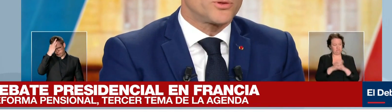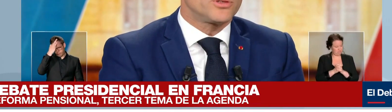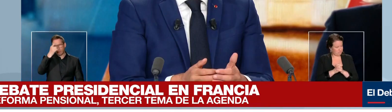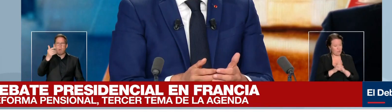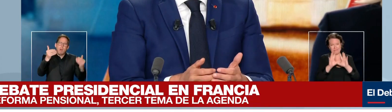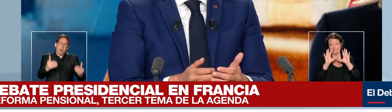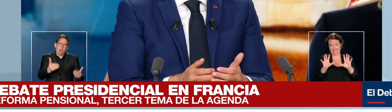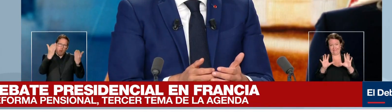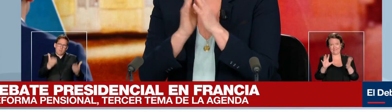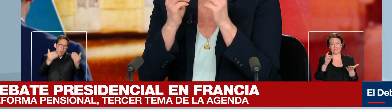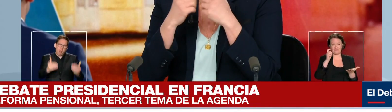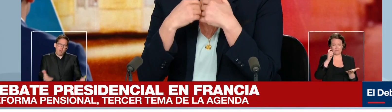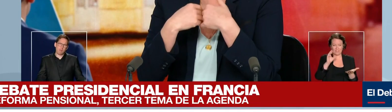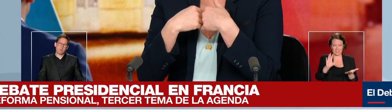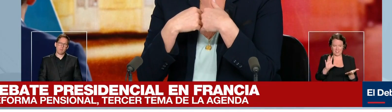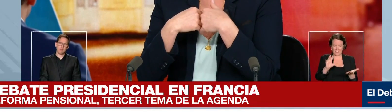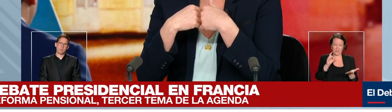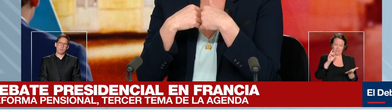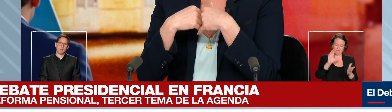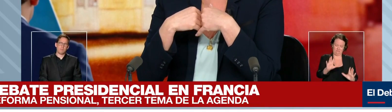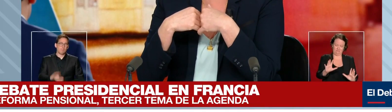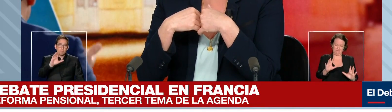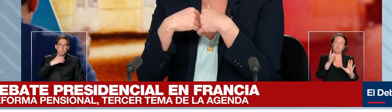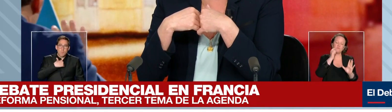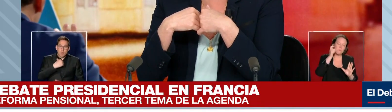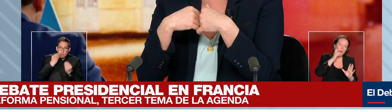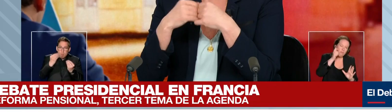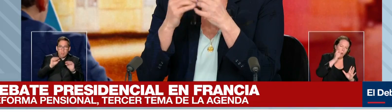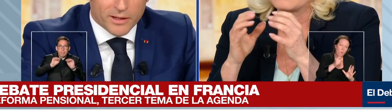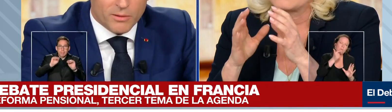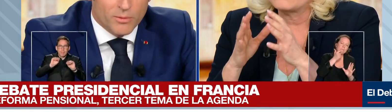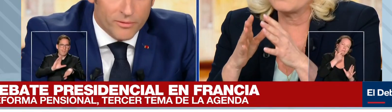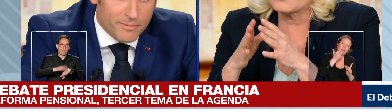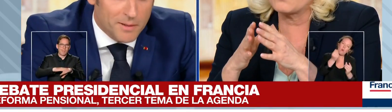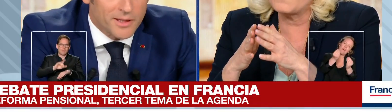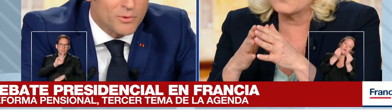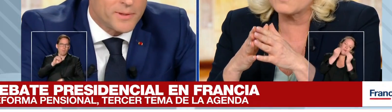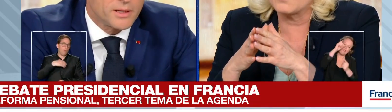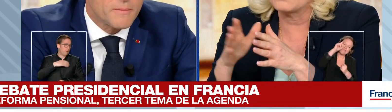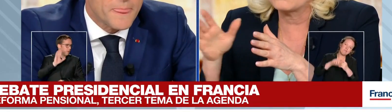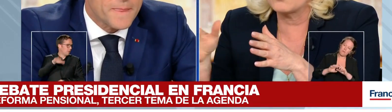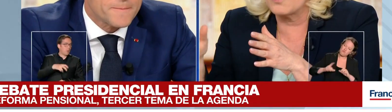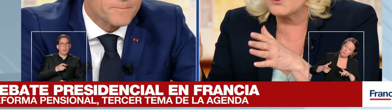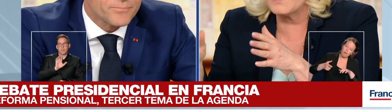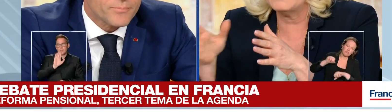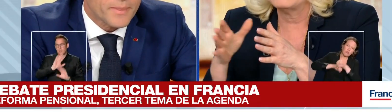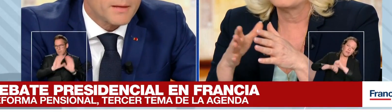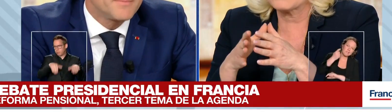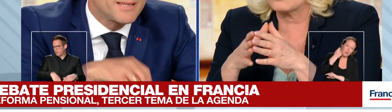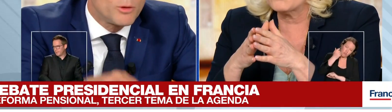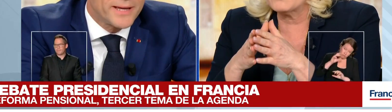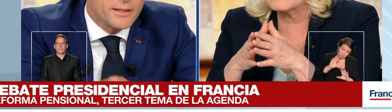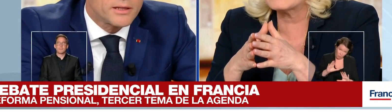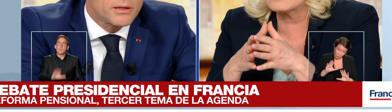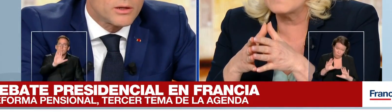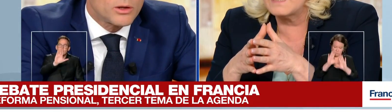pero usted dice deje que de mañana, confundir todo, señora Le Pen, no es posible. Señor Macron, pero no le estoy dando lecciones. Yo conozco mis números, señora Le Pen. financiación. Sobre la financiación